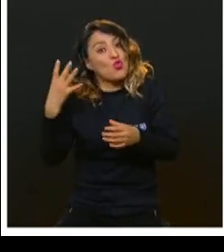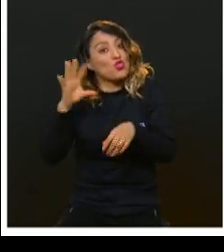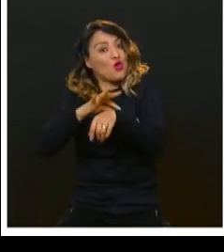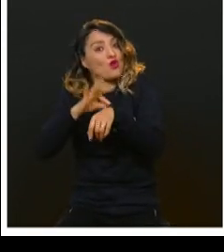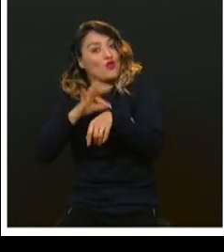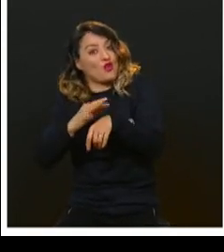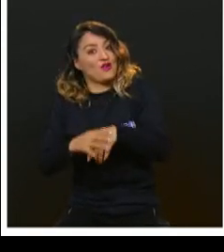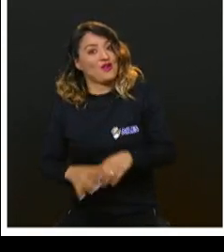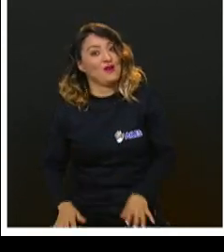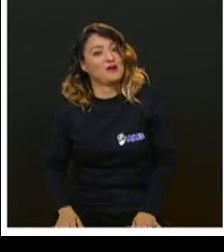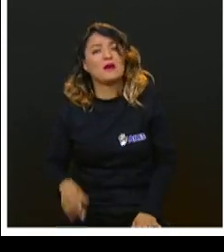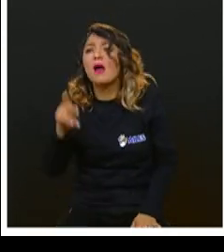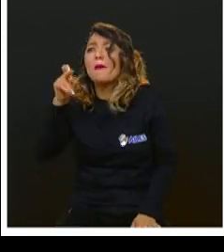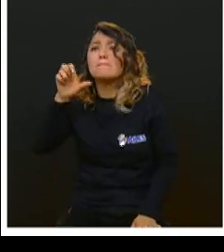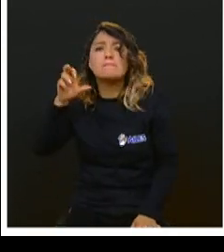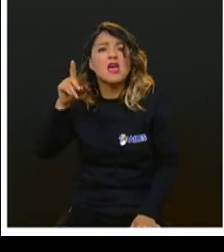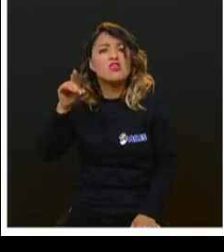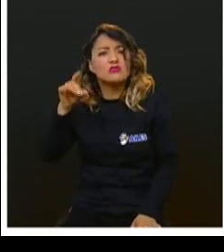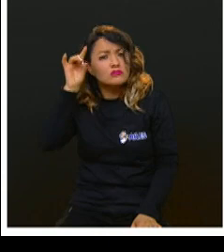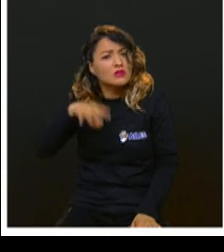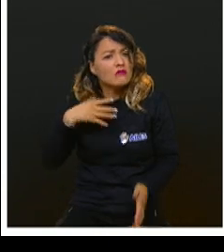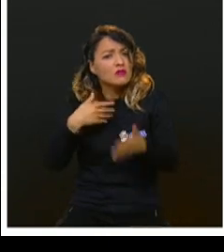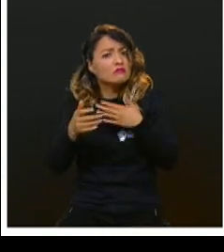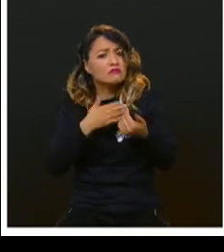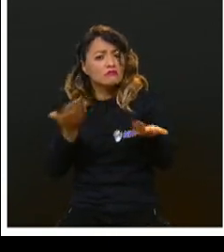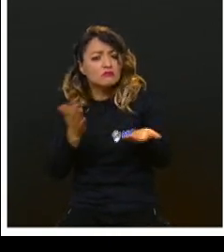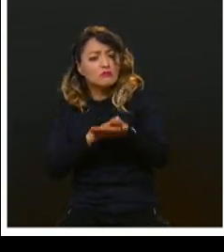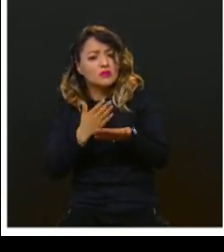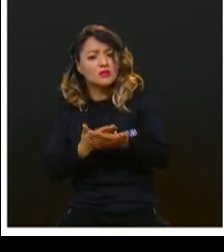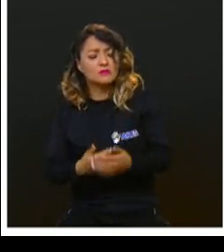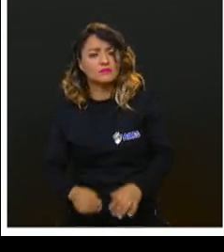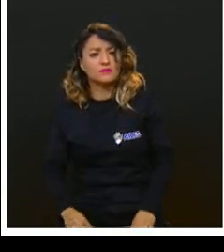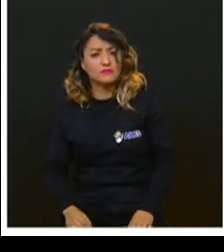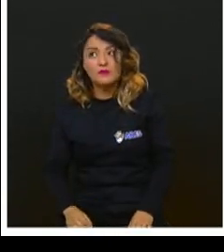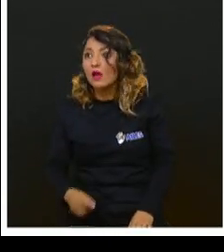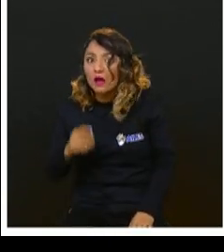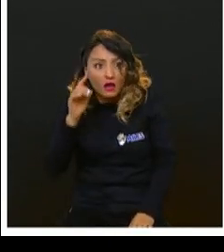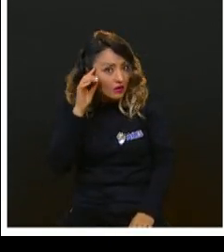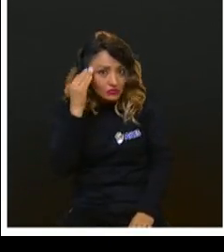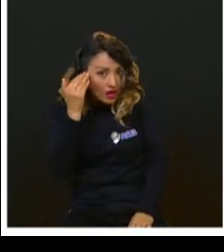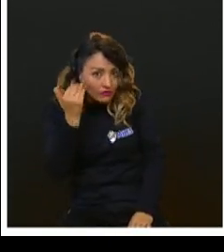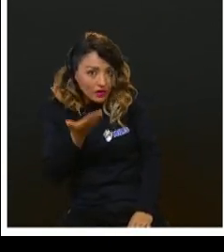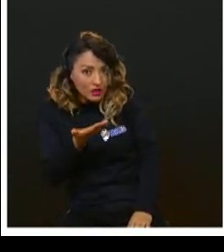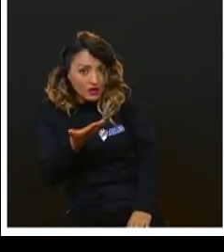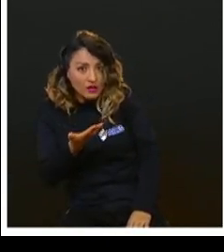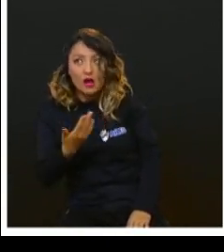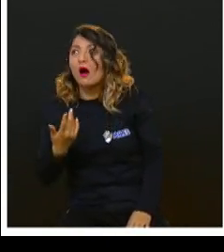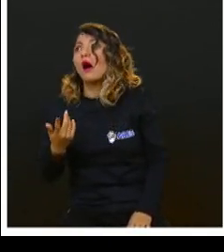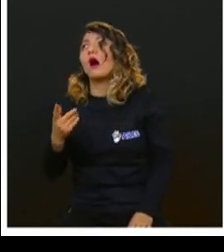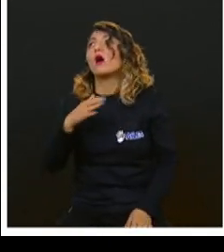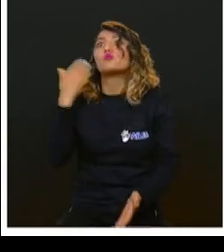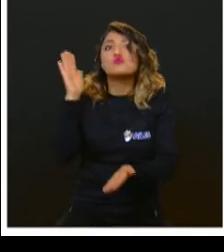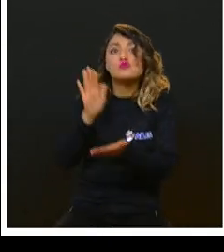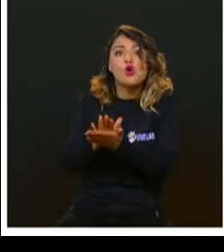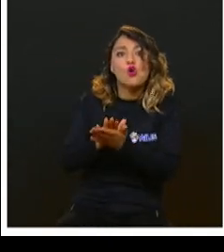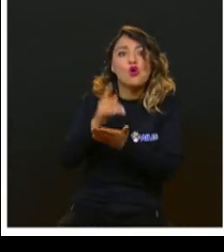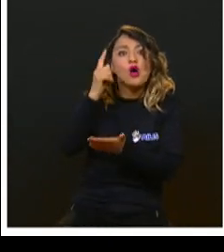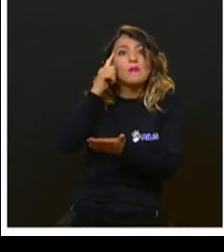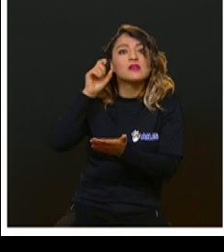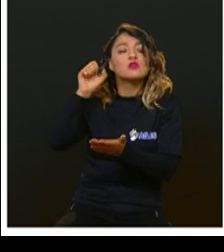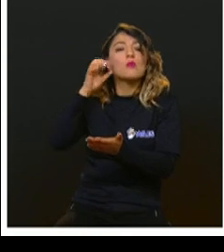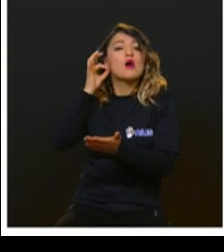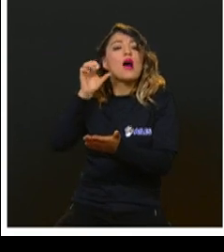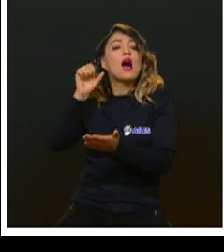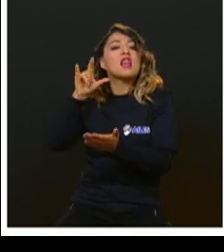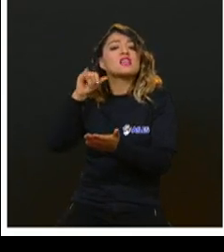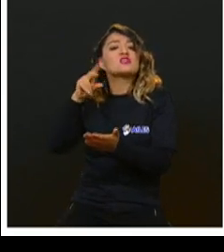De Pedro han sabido algo, ¿no? No supieron. No, me digáis que se fue cortado. Me tinca que la Alison no lo dejó seguir